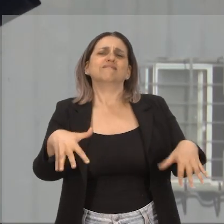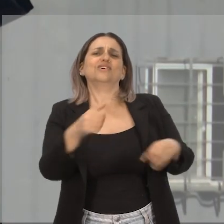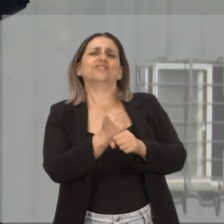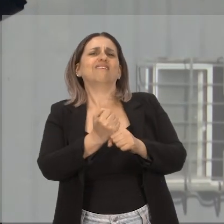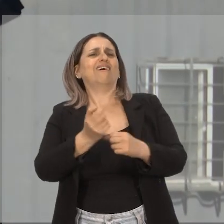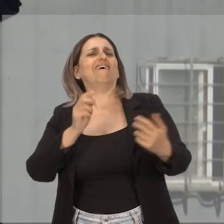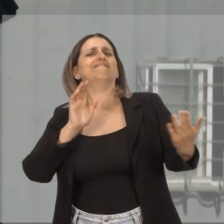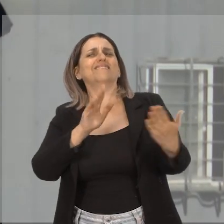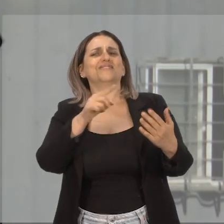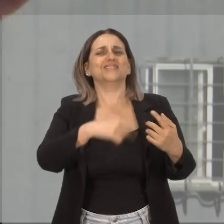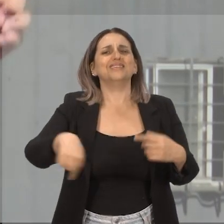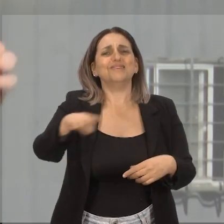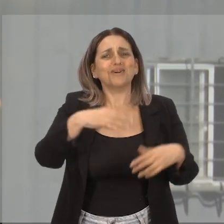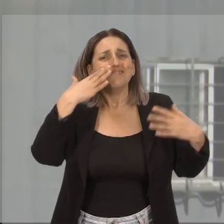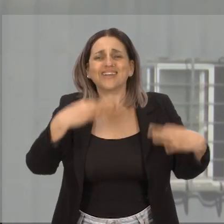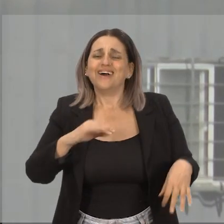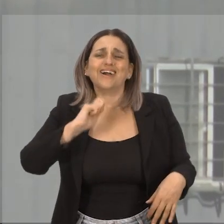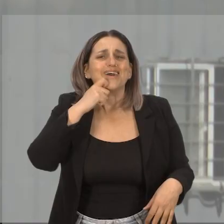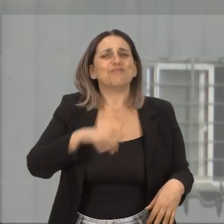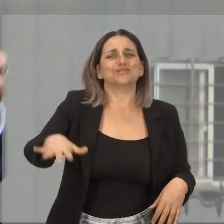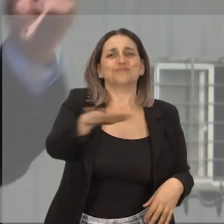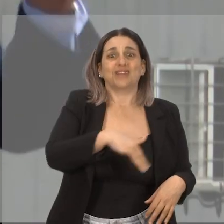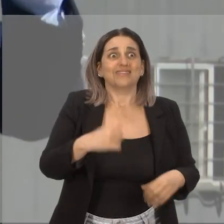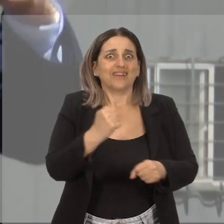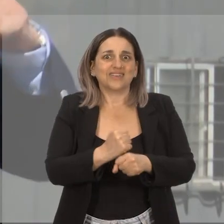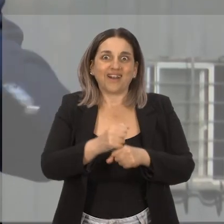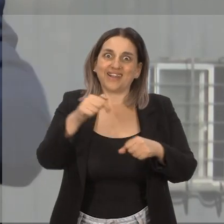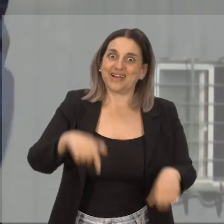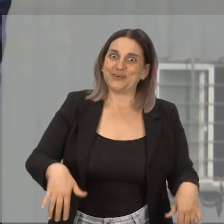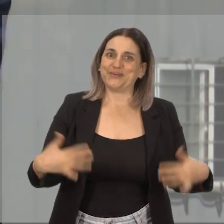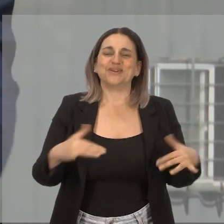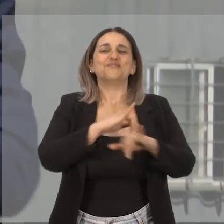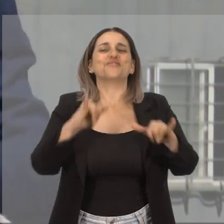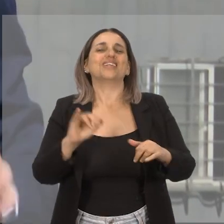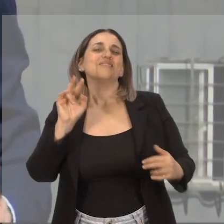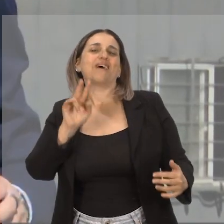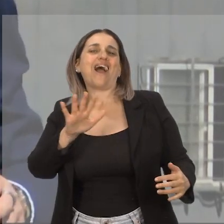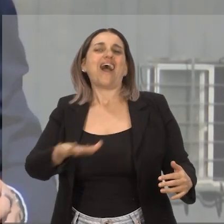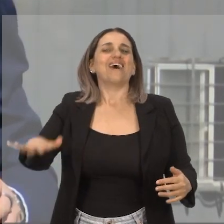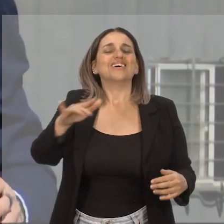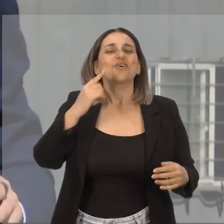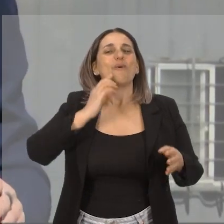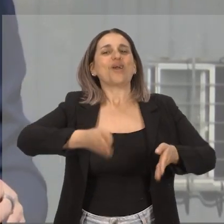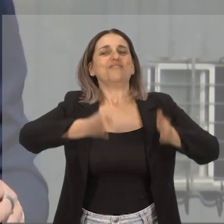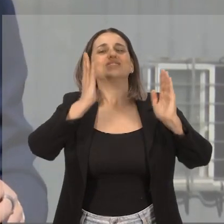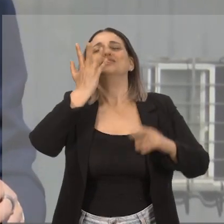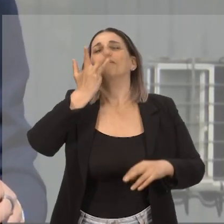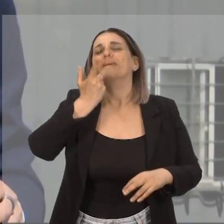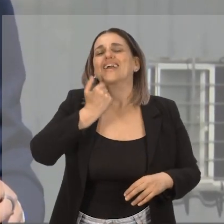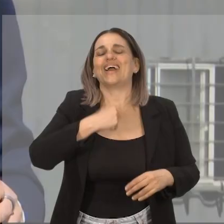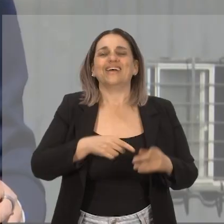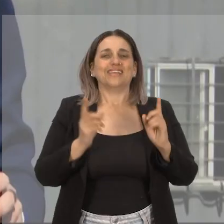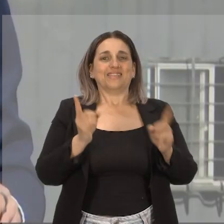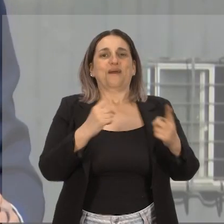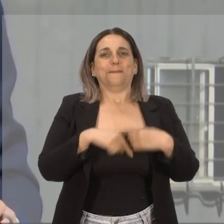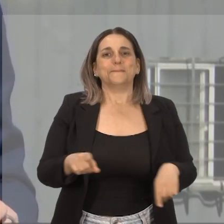si me da mucha ganas de trabajar acá enfrente en realidad, pero para el que tenga a trabajar va a estar feliz. Ya vimos el edificio, me encanta